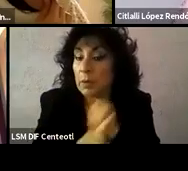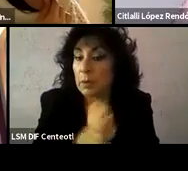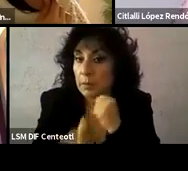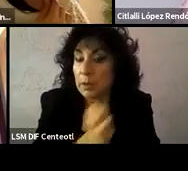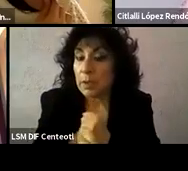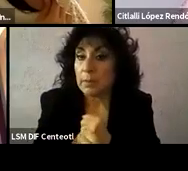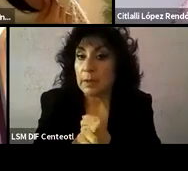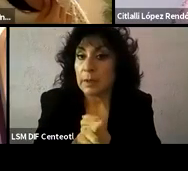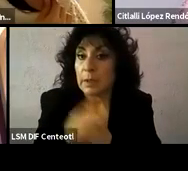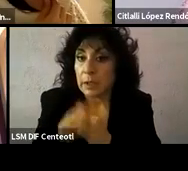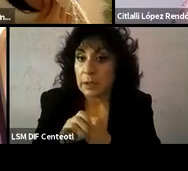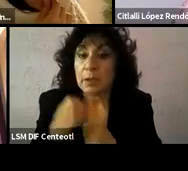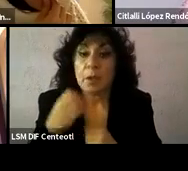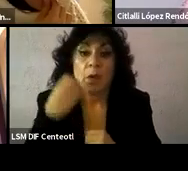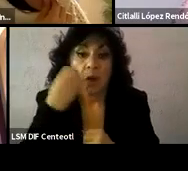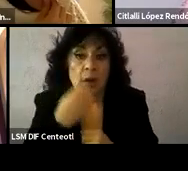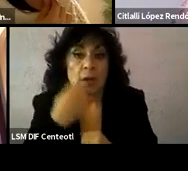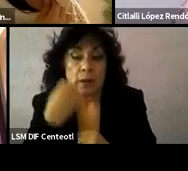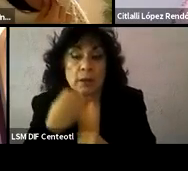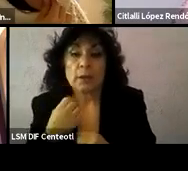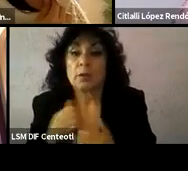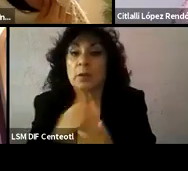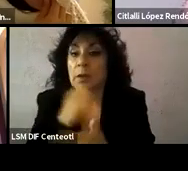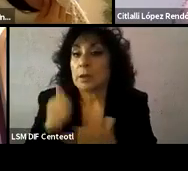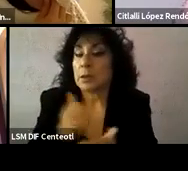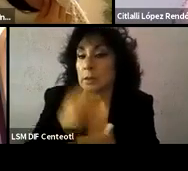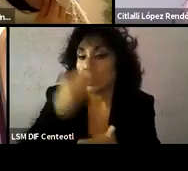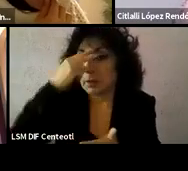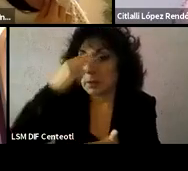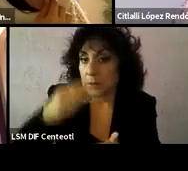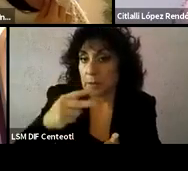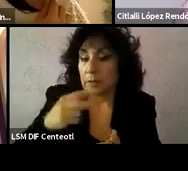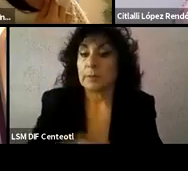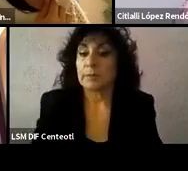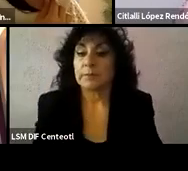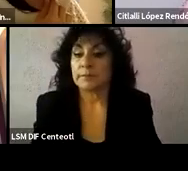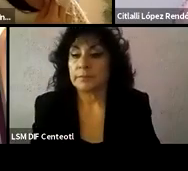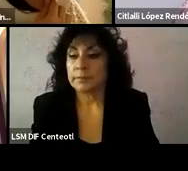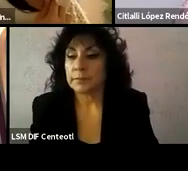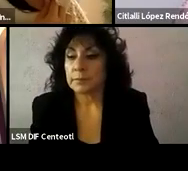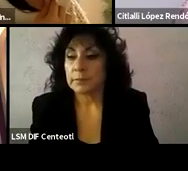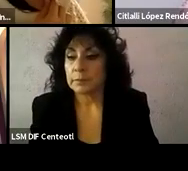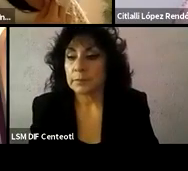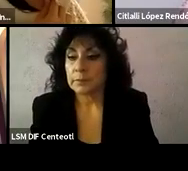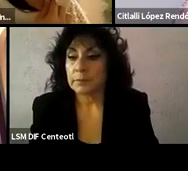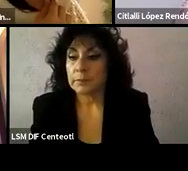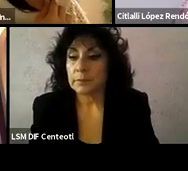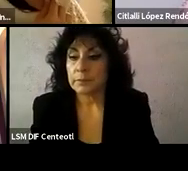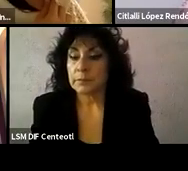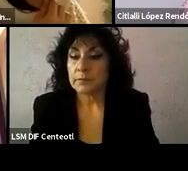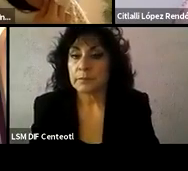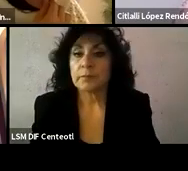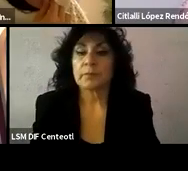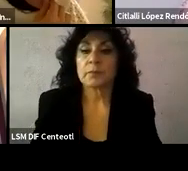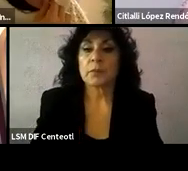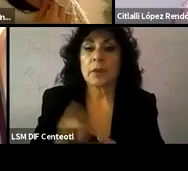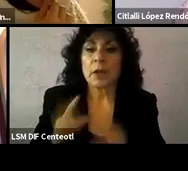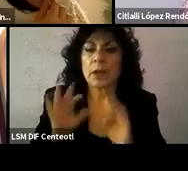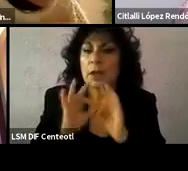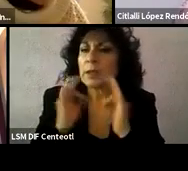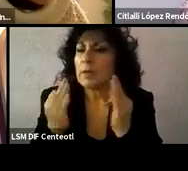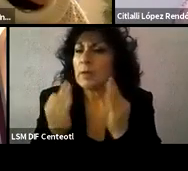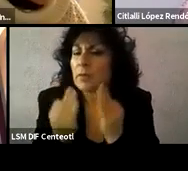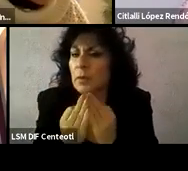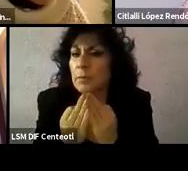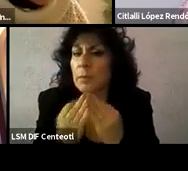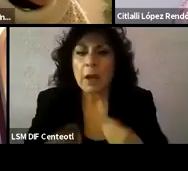cómo creemos que esto transformaría, cómo creemos que transformarían estas prácticas la vida en la Ciudad de